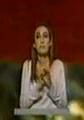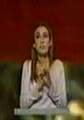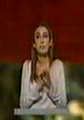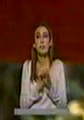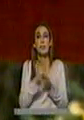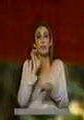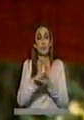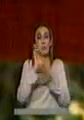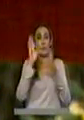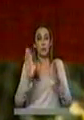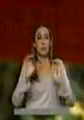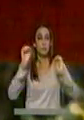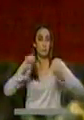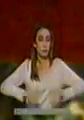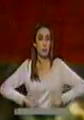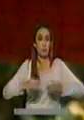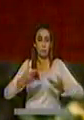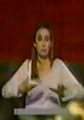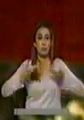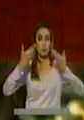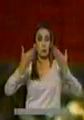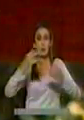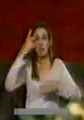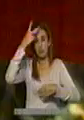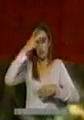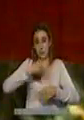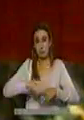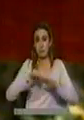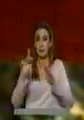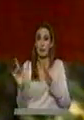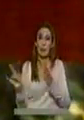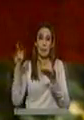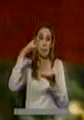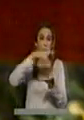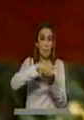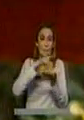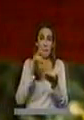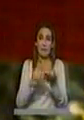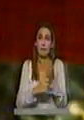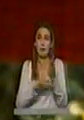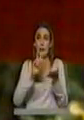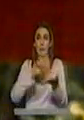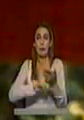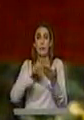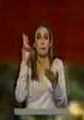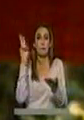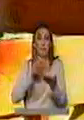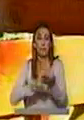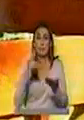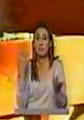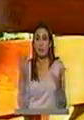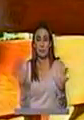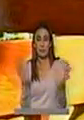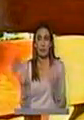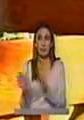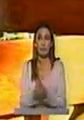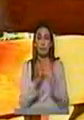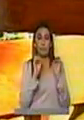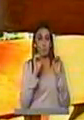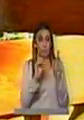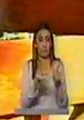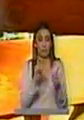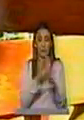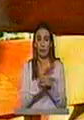los ecuatorianos también podemos ya ir a México porque ya no necesitamos visa para ir a México. Claro. Así que sí, hay oportunidades para conocer el